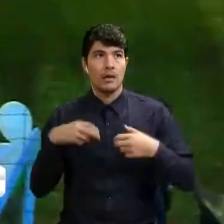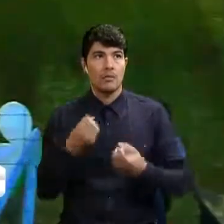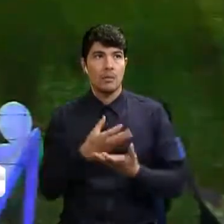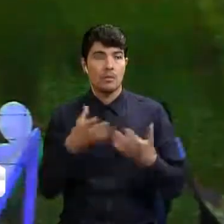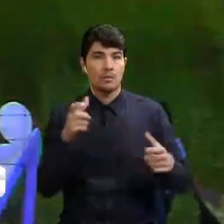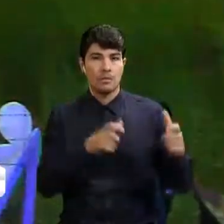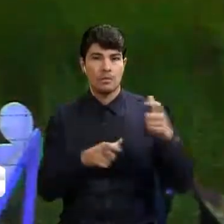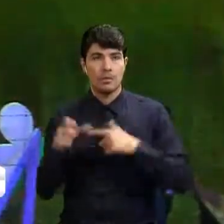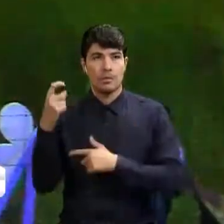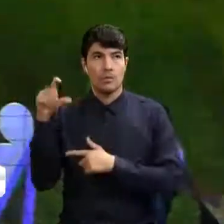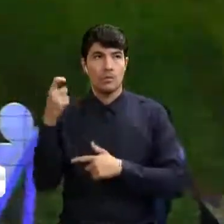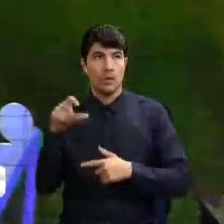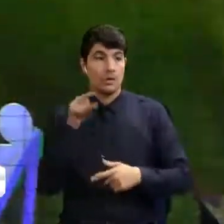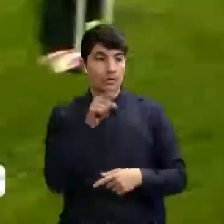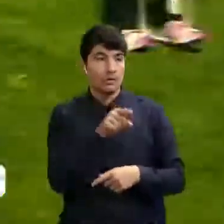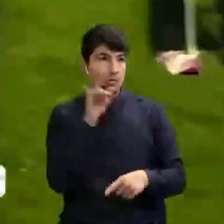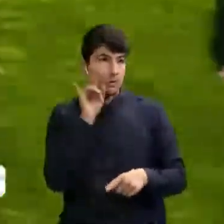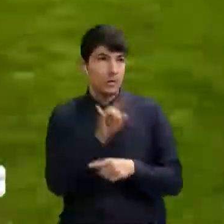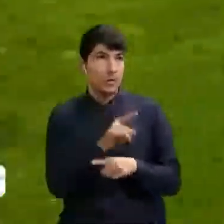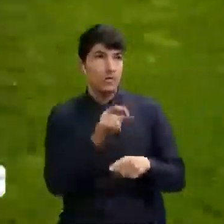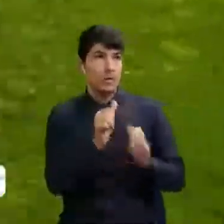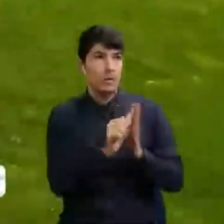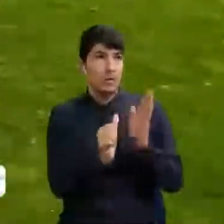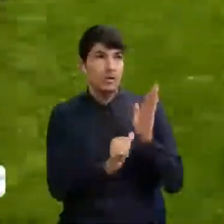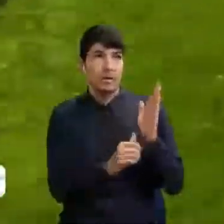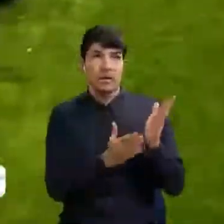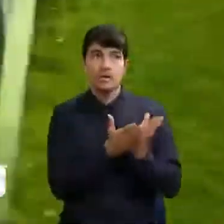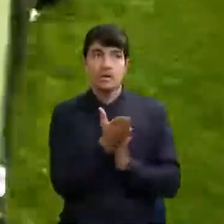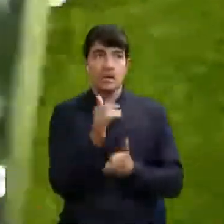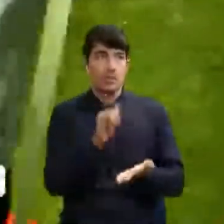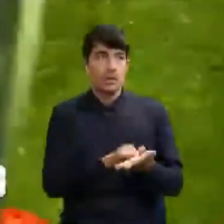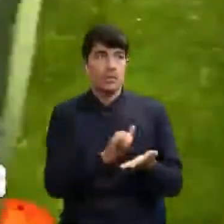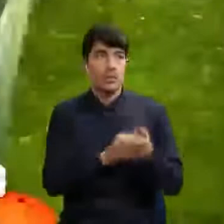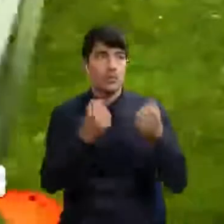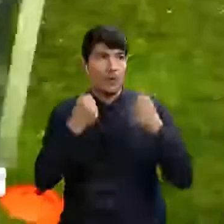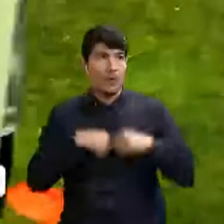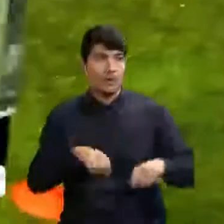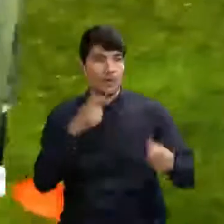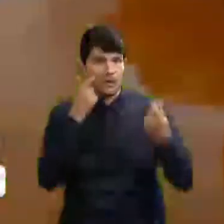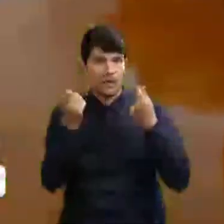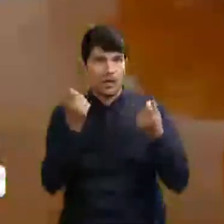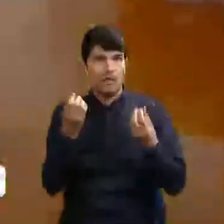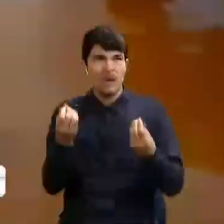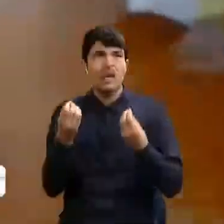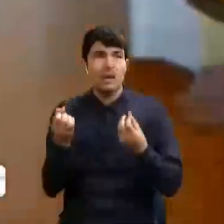cucuteños. Los monitores del programa esperan seguir fortaleciendo la estrategia para que cada